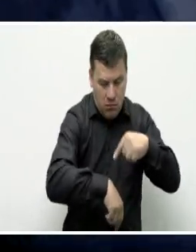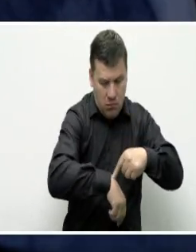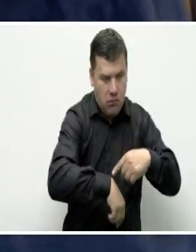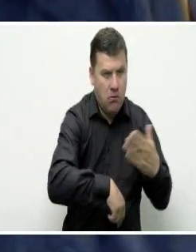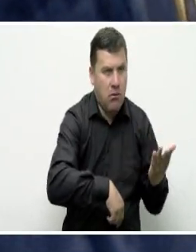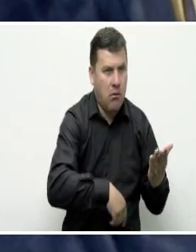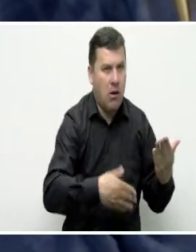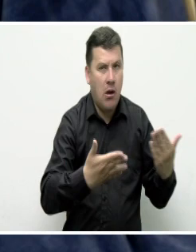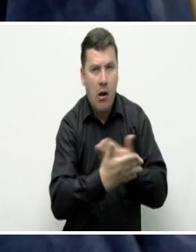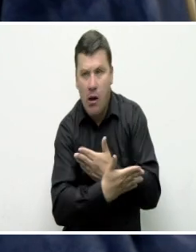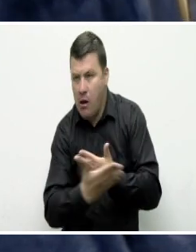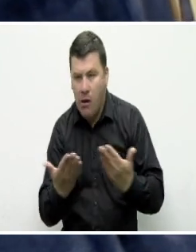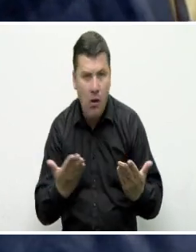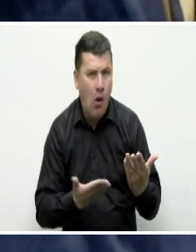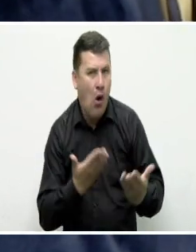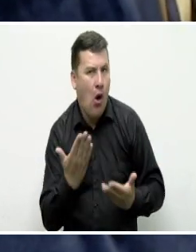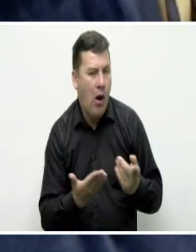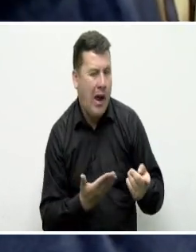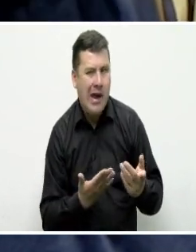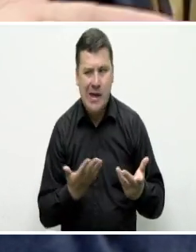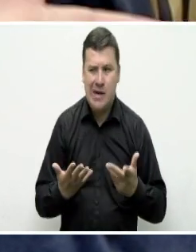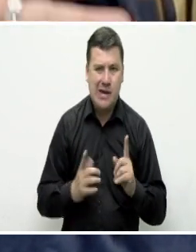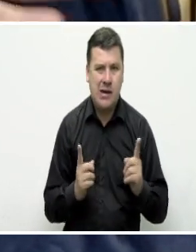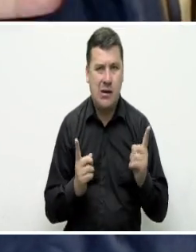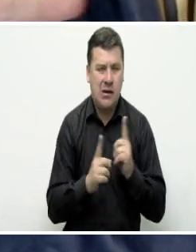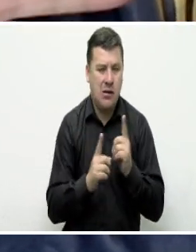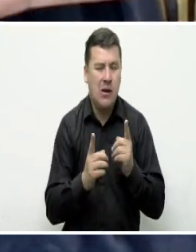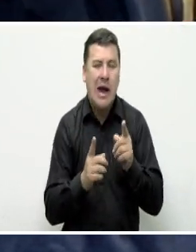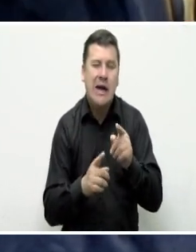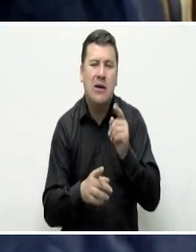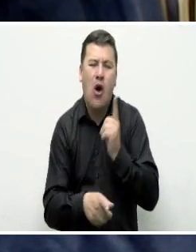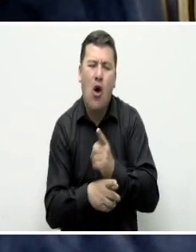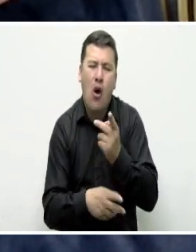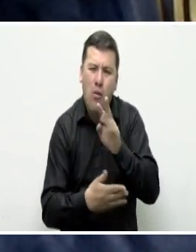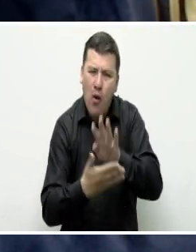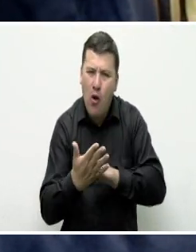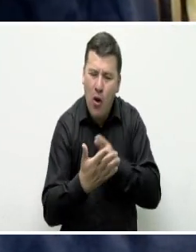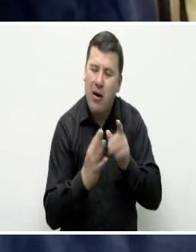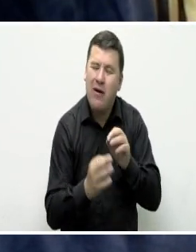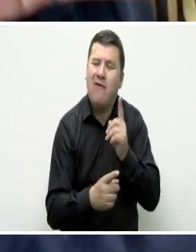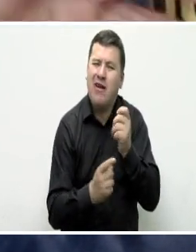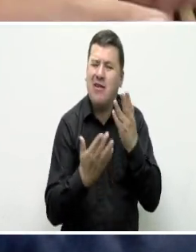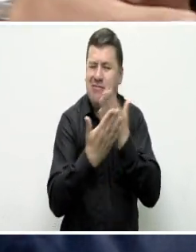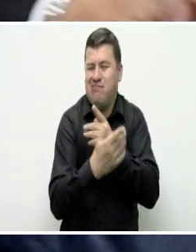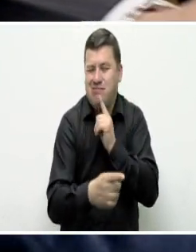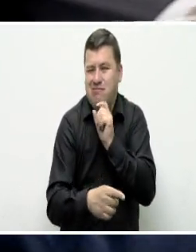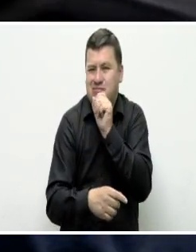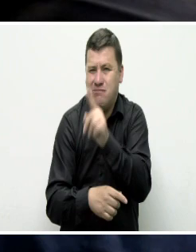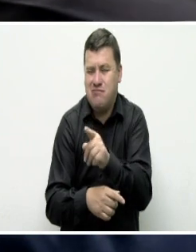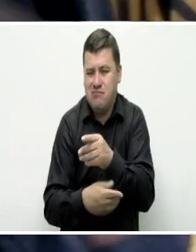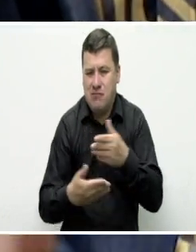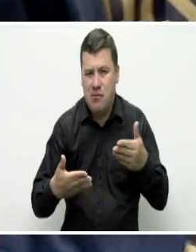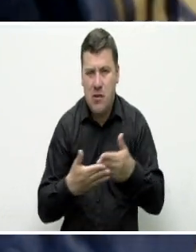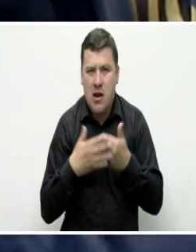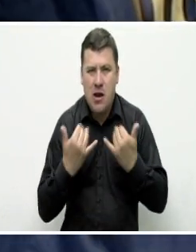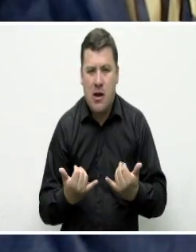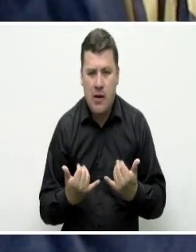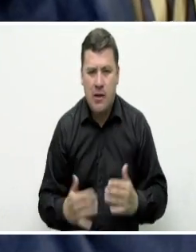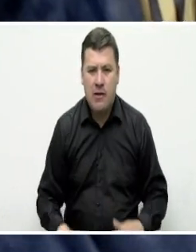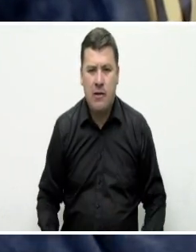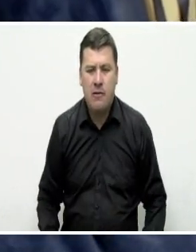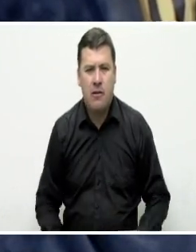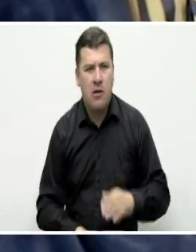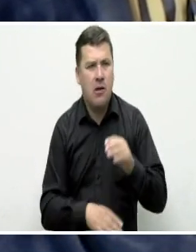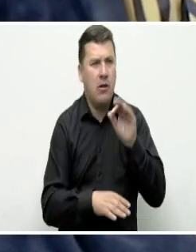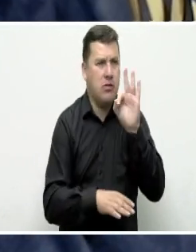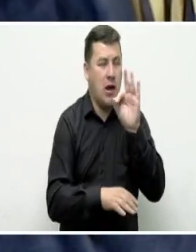se causaron problemas porque ellos estaban por costumbre en el detalle de que por la mañana actuaban 3 y por la tarde